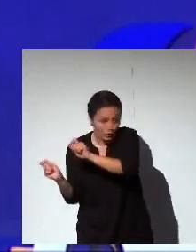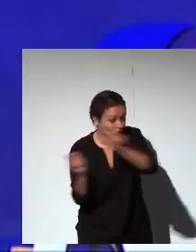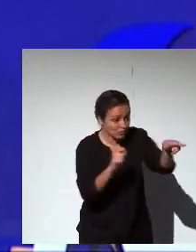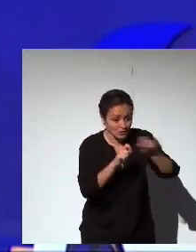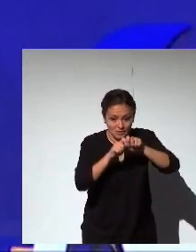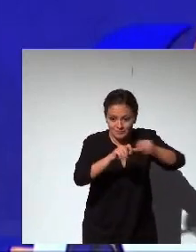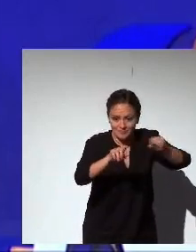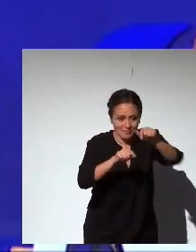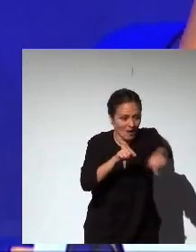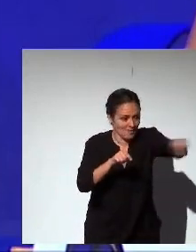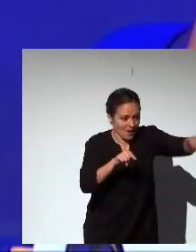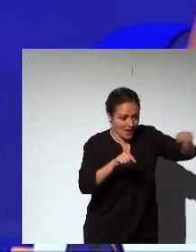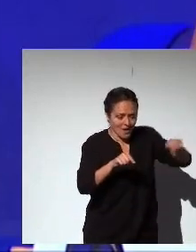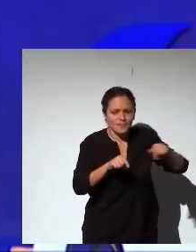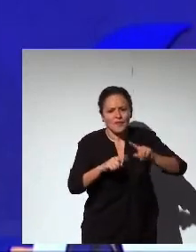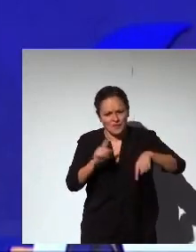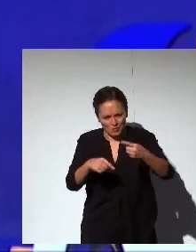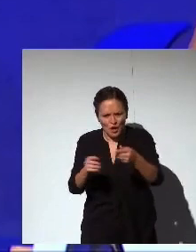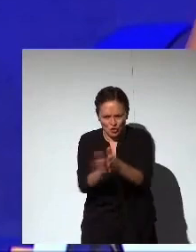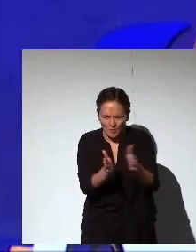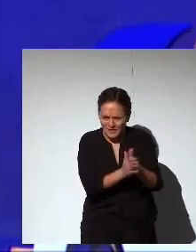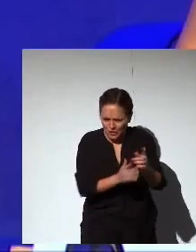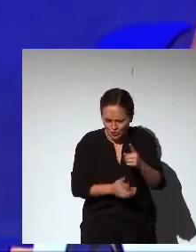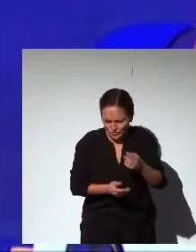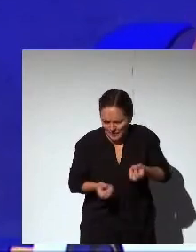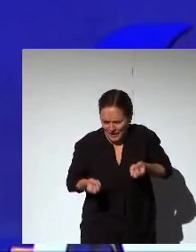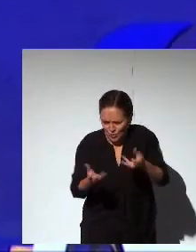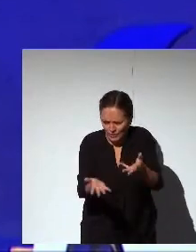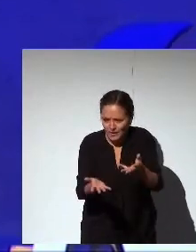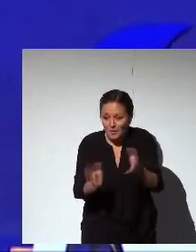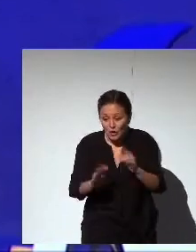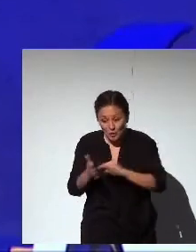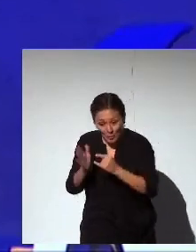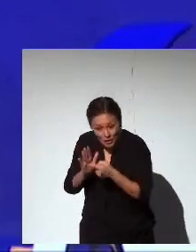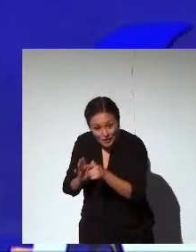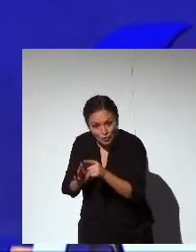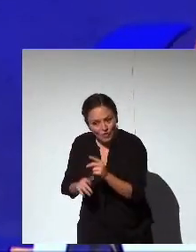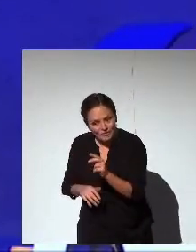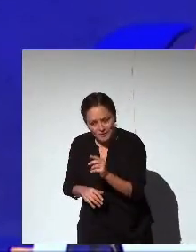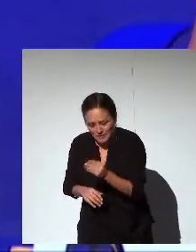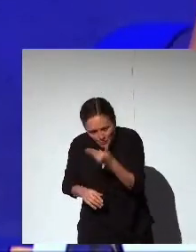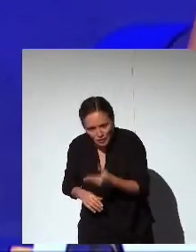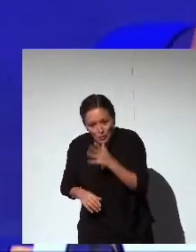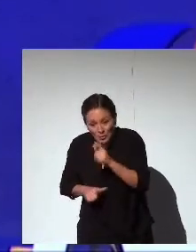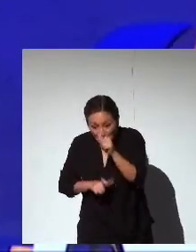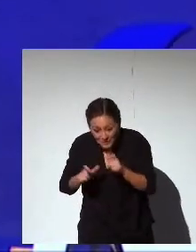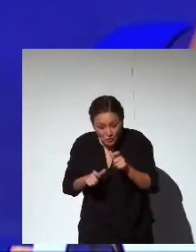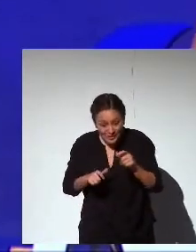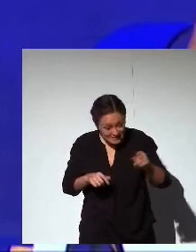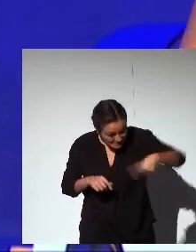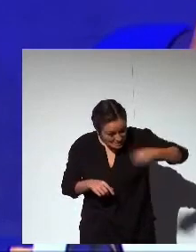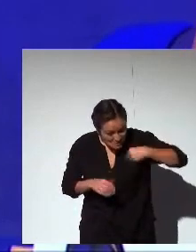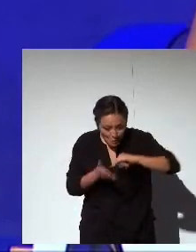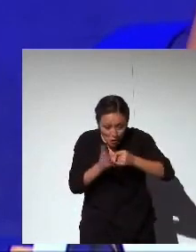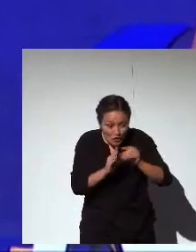contarán ellos, de Revivir el Valle, ese proyecto es clave porque están volviendo a crear ciudadanía. Son los propios ciudadanos y ciudadanas desplazadas los que